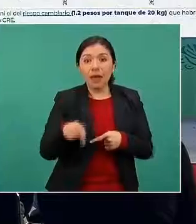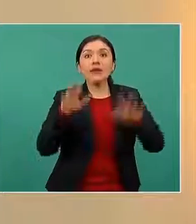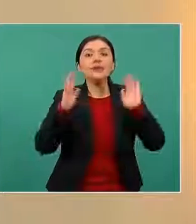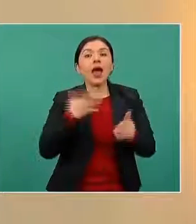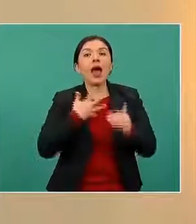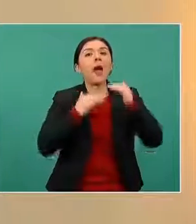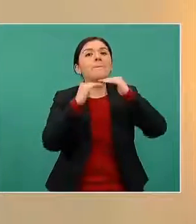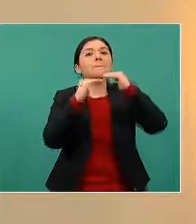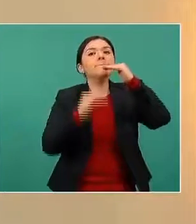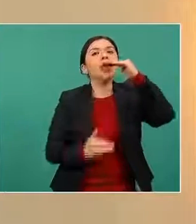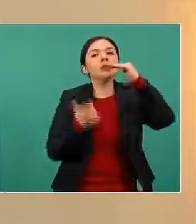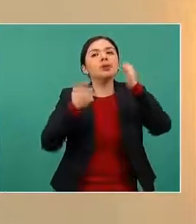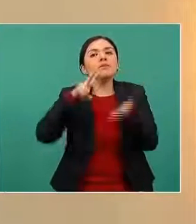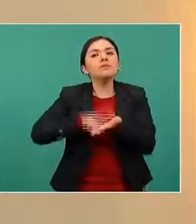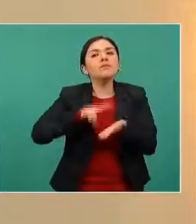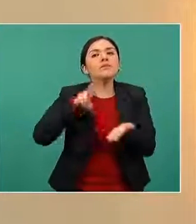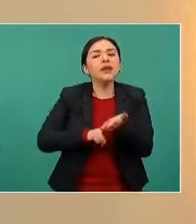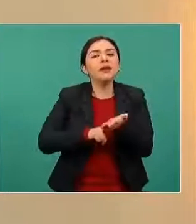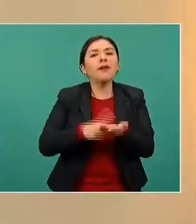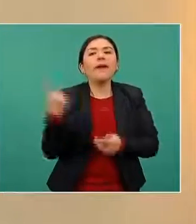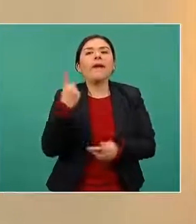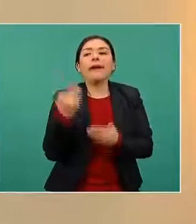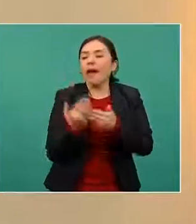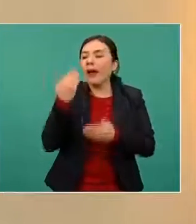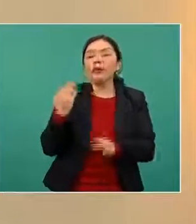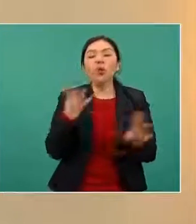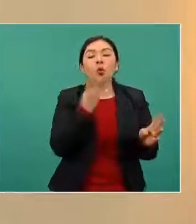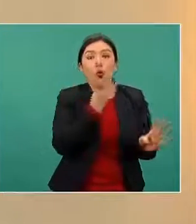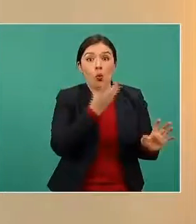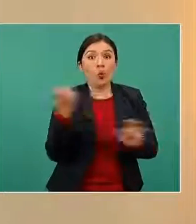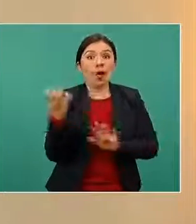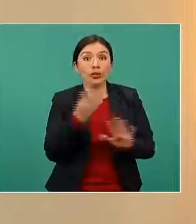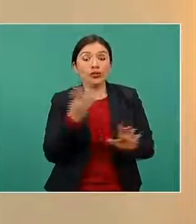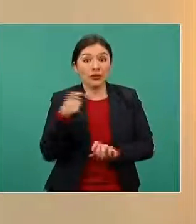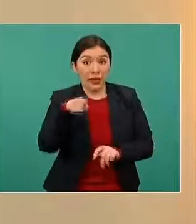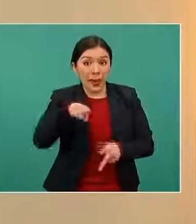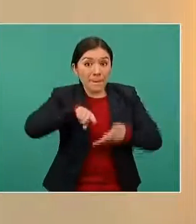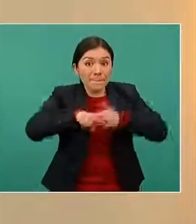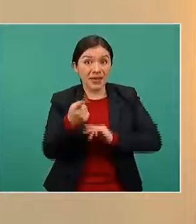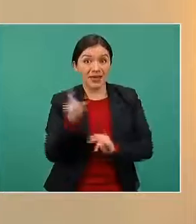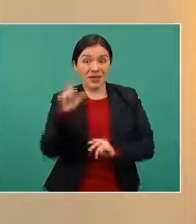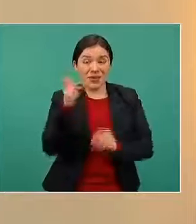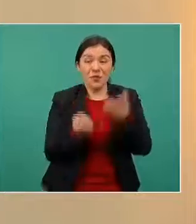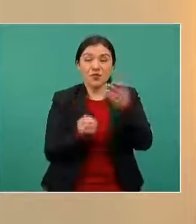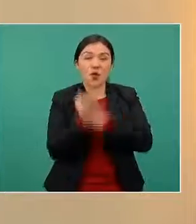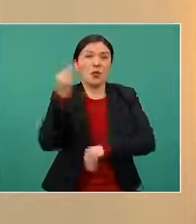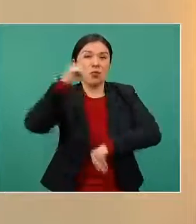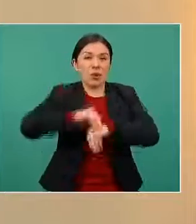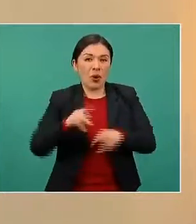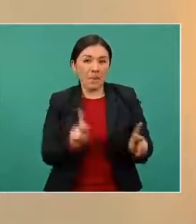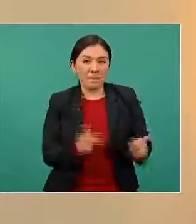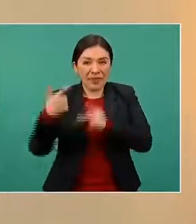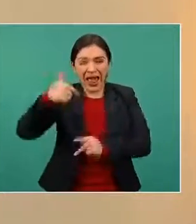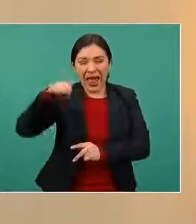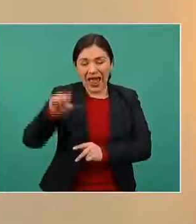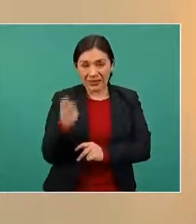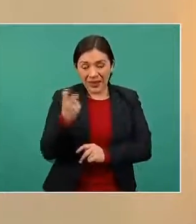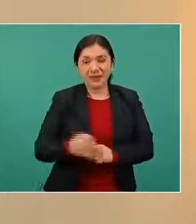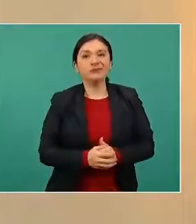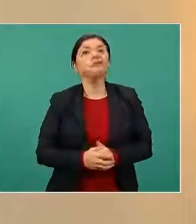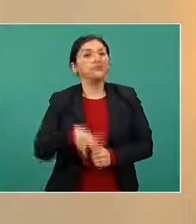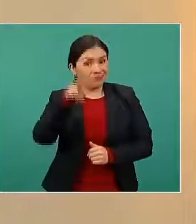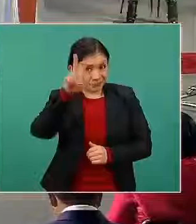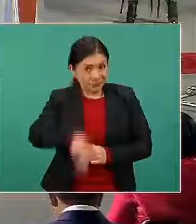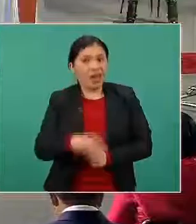por debajo del precio de los 400 pesos con los que salimos inicialmente. Es decir, realmente es